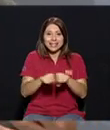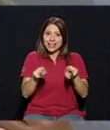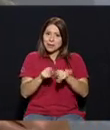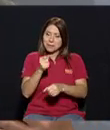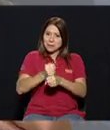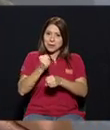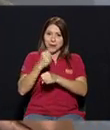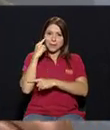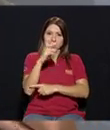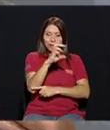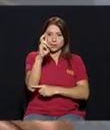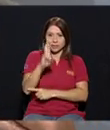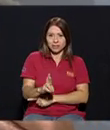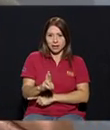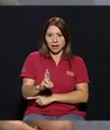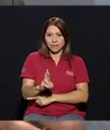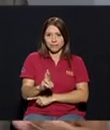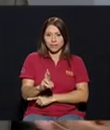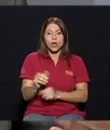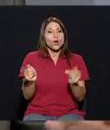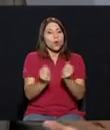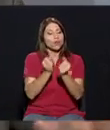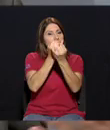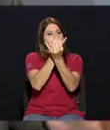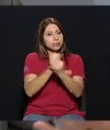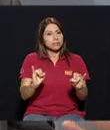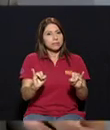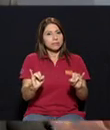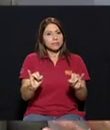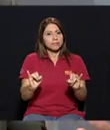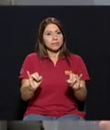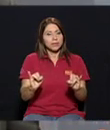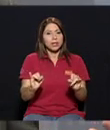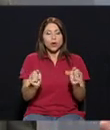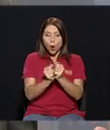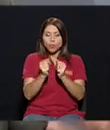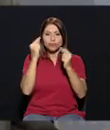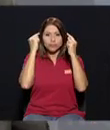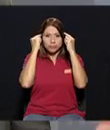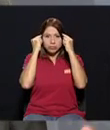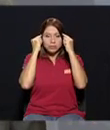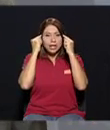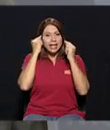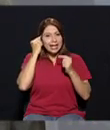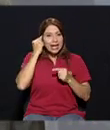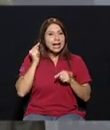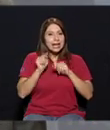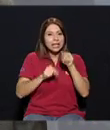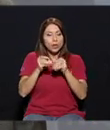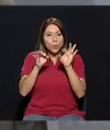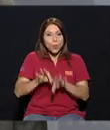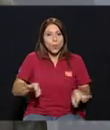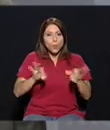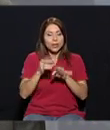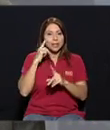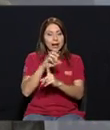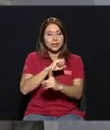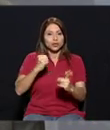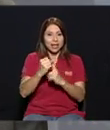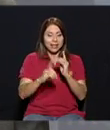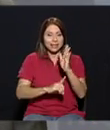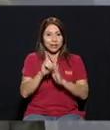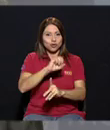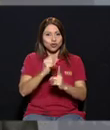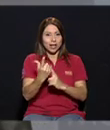profesionales que también le van a aportar a Costa Rica desde un sentido de independencia y crítico que es muy importante para la